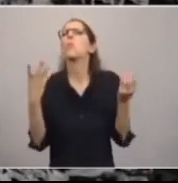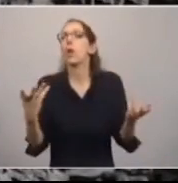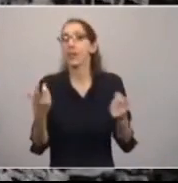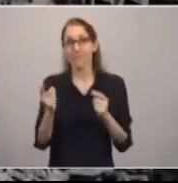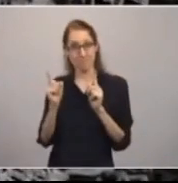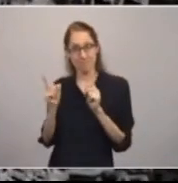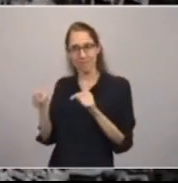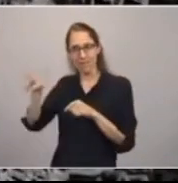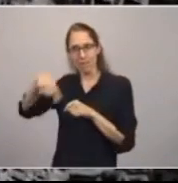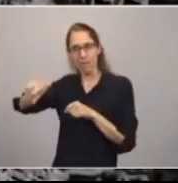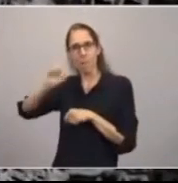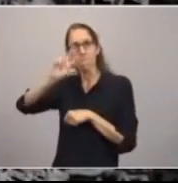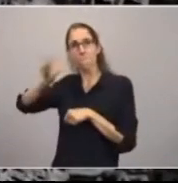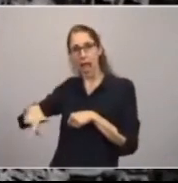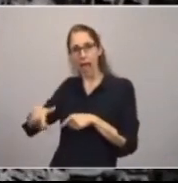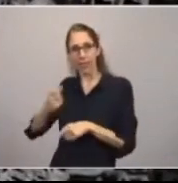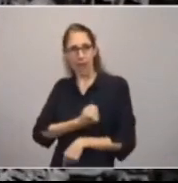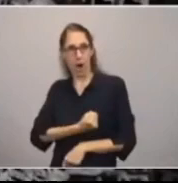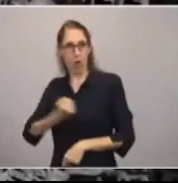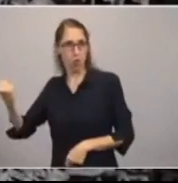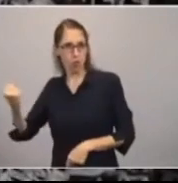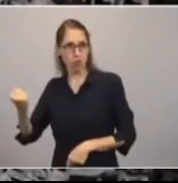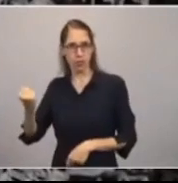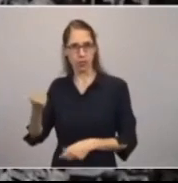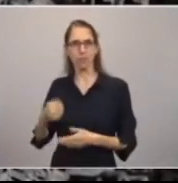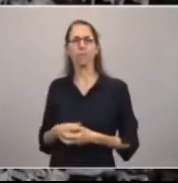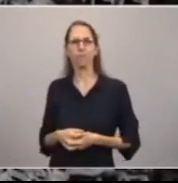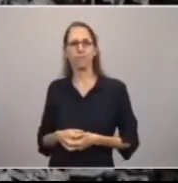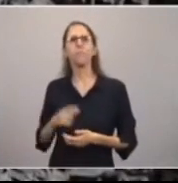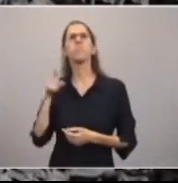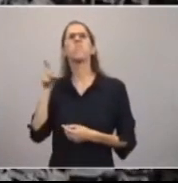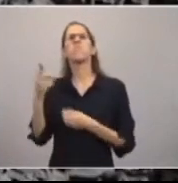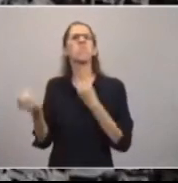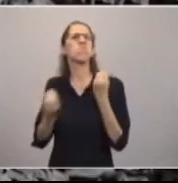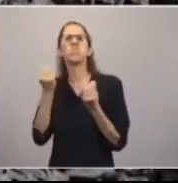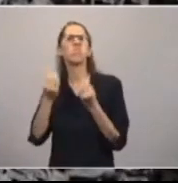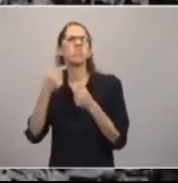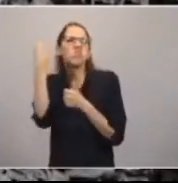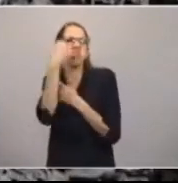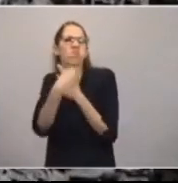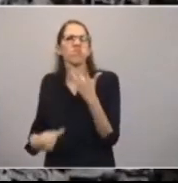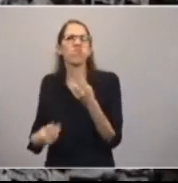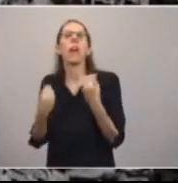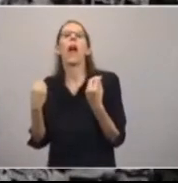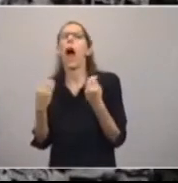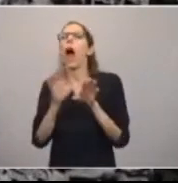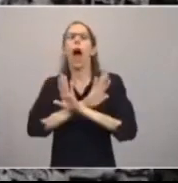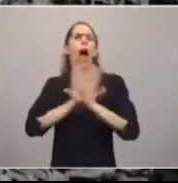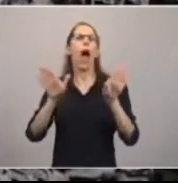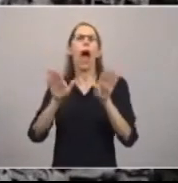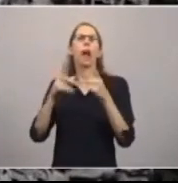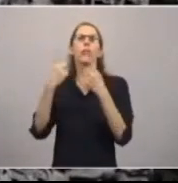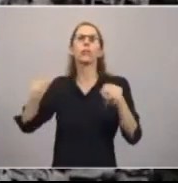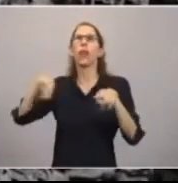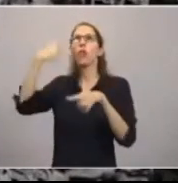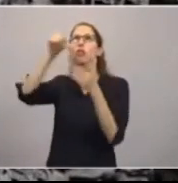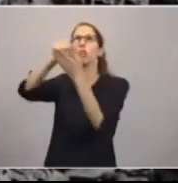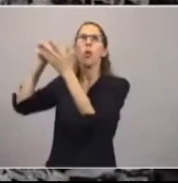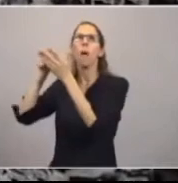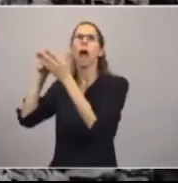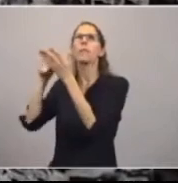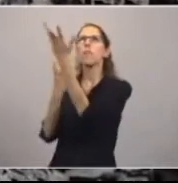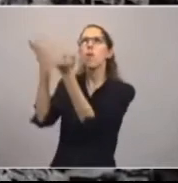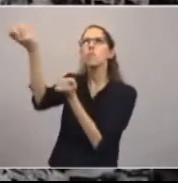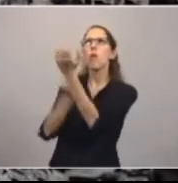ajuste involucra abrir las importaciones completamente. Hoy me contaba Damián con orgullo